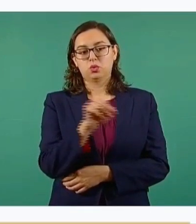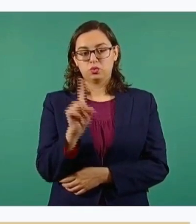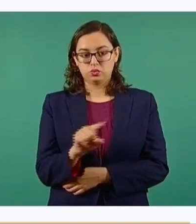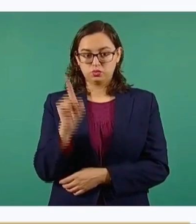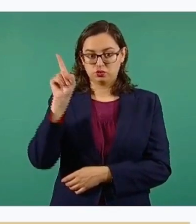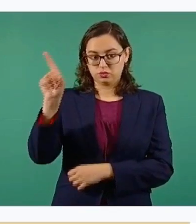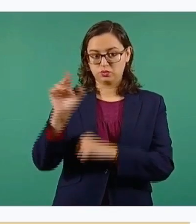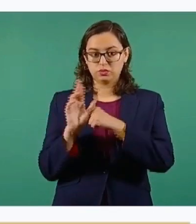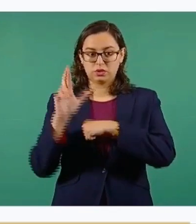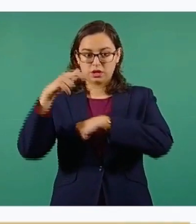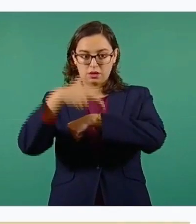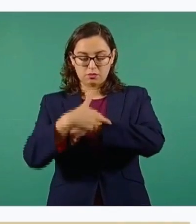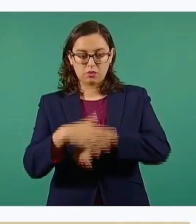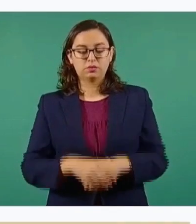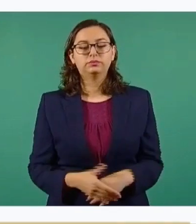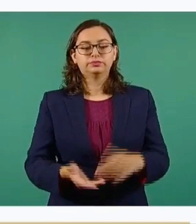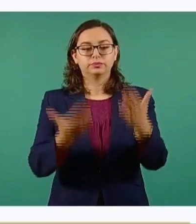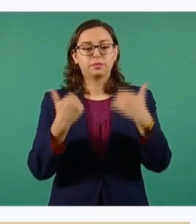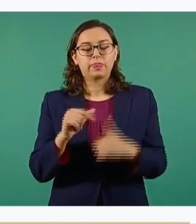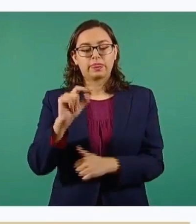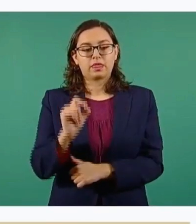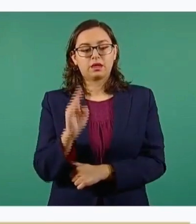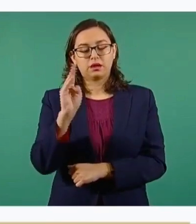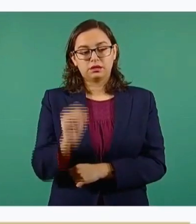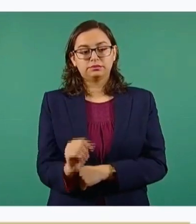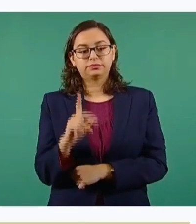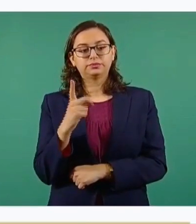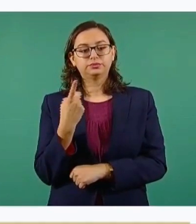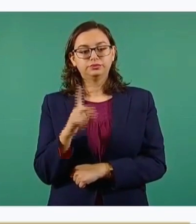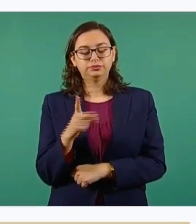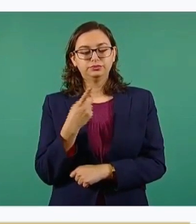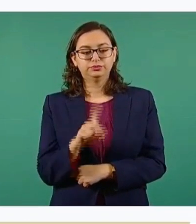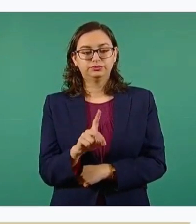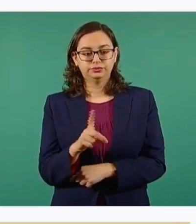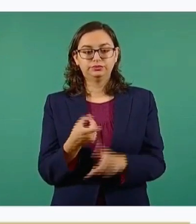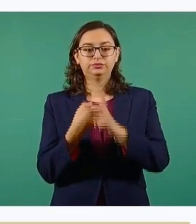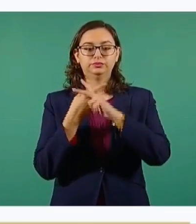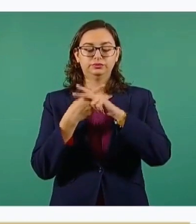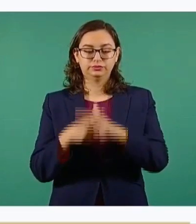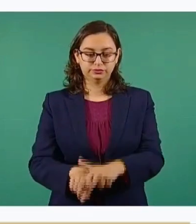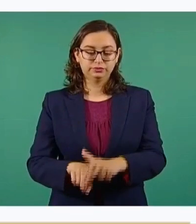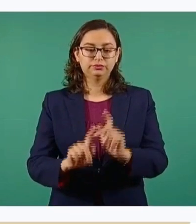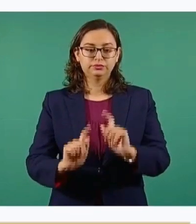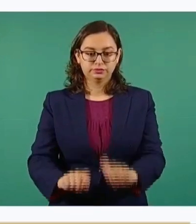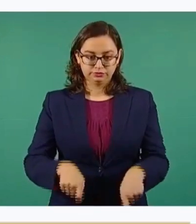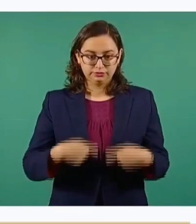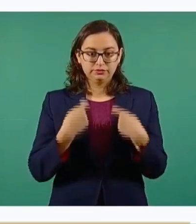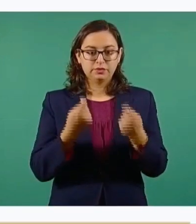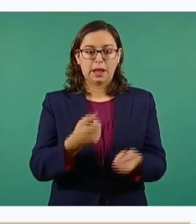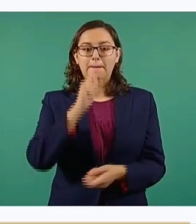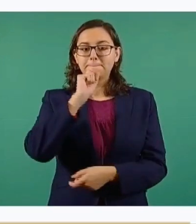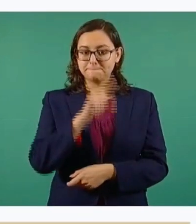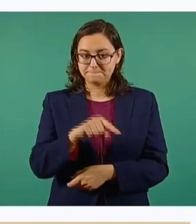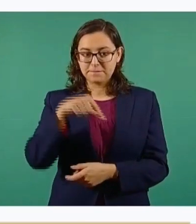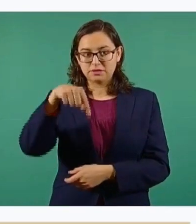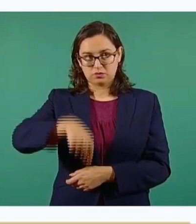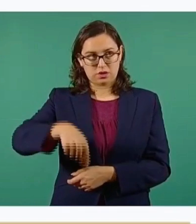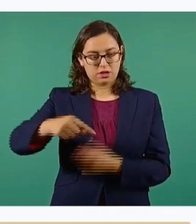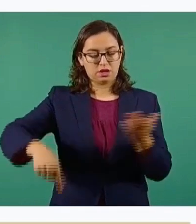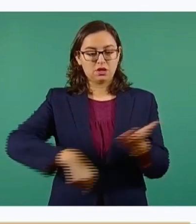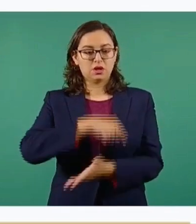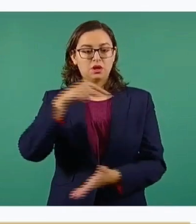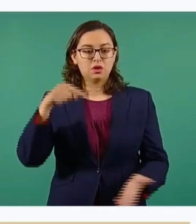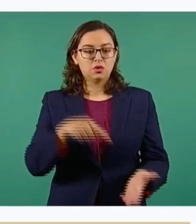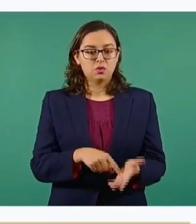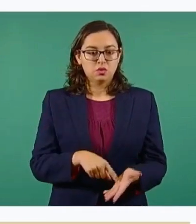Revolución. El 29 de diciembre, señor presidente, dimos el banderazo de salida de este mismo espacio para que se